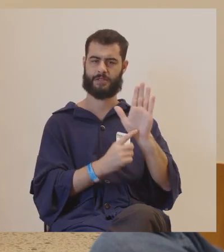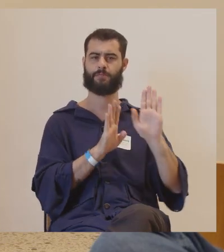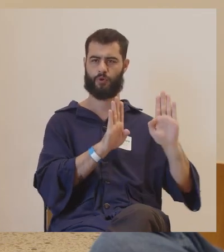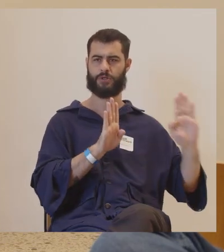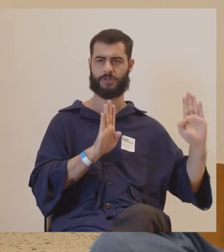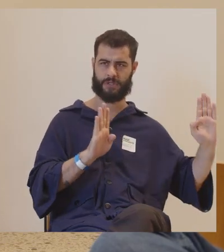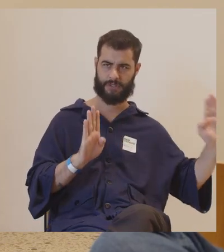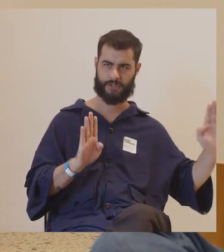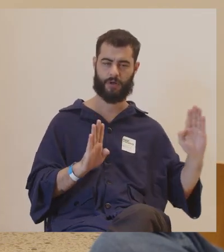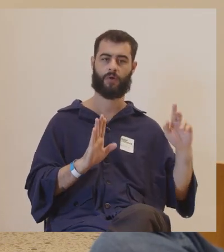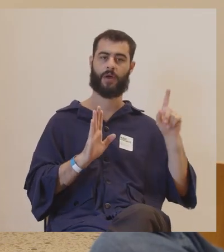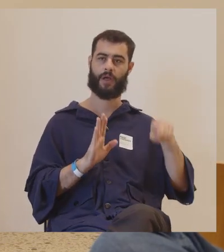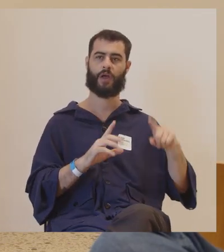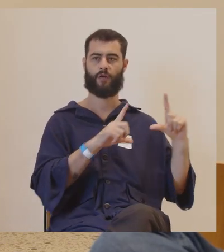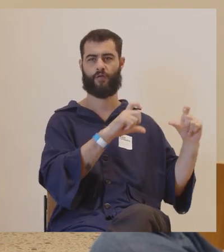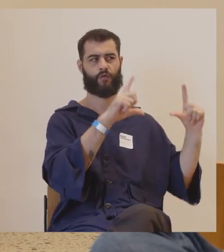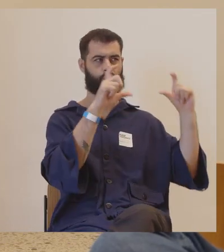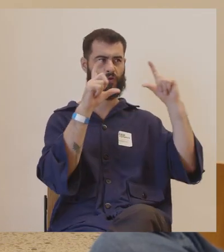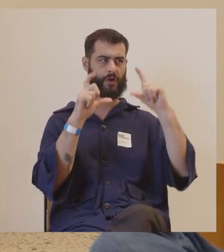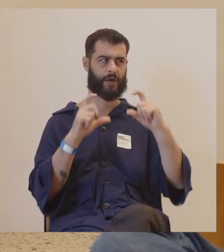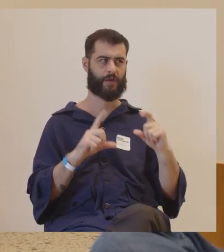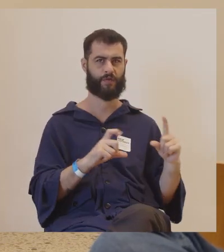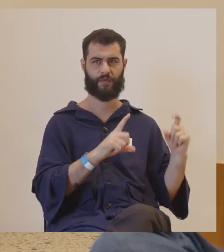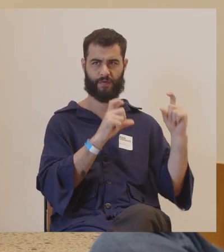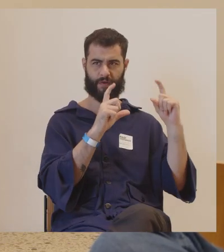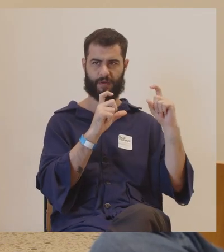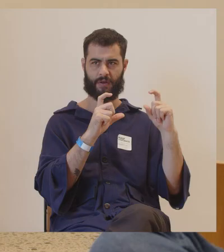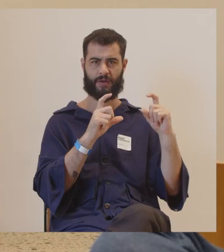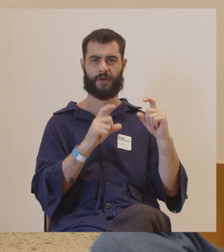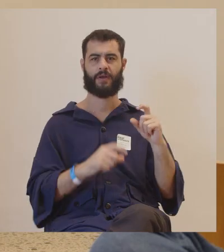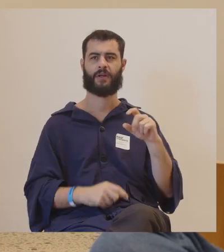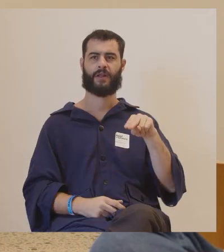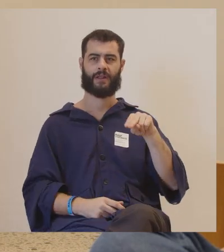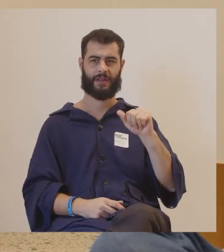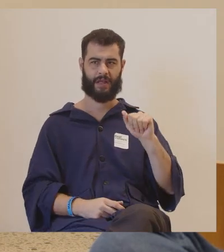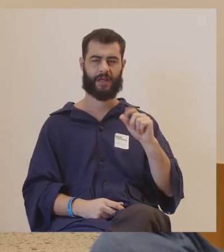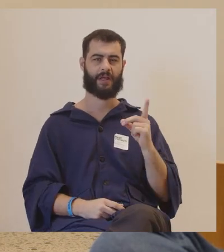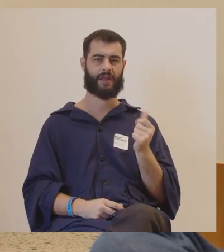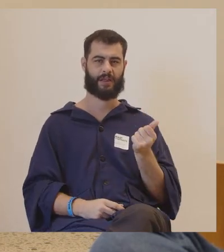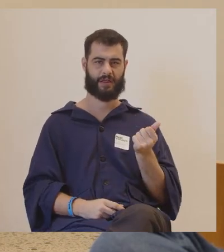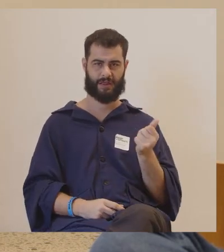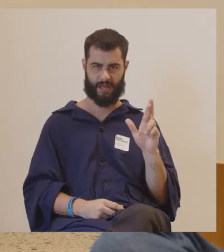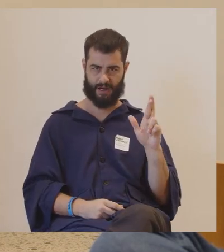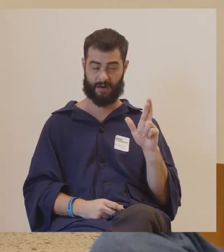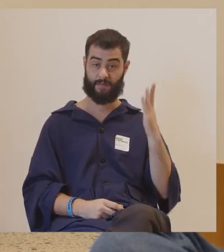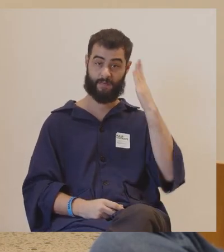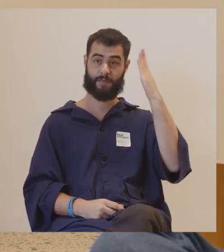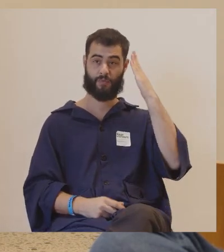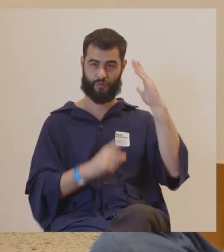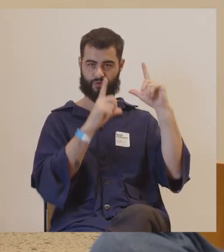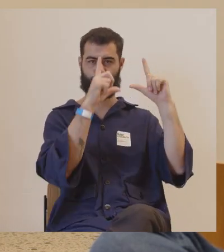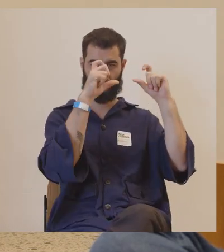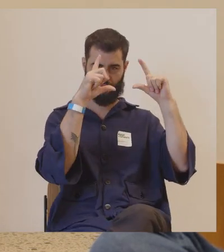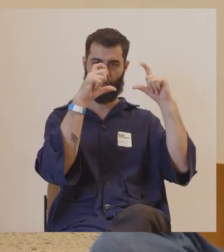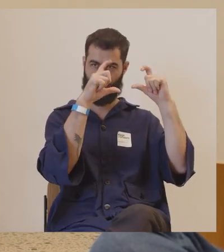Del Nadar, ¿es que se llama? O Félix Nadar, que era o grande sí, fotógrafo francés.